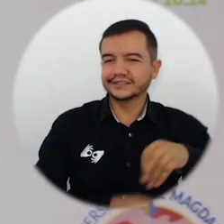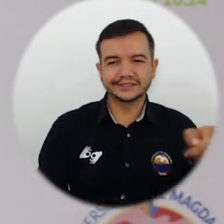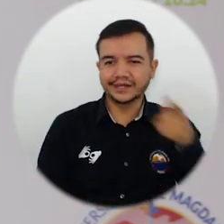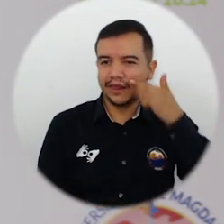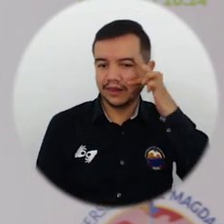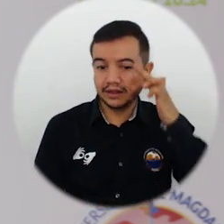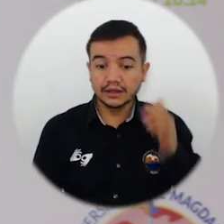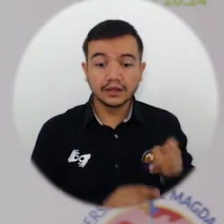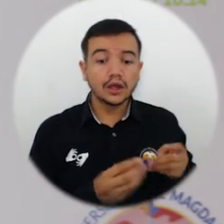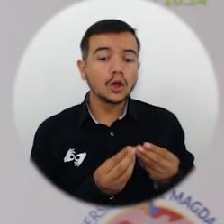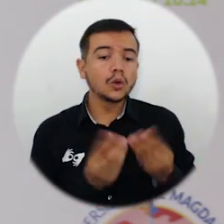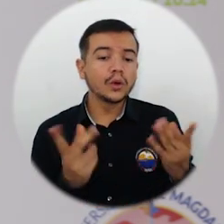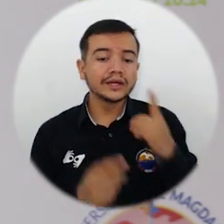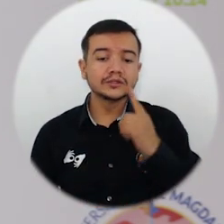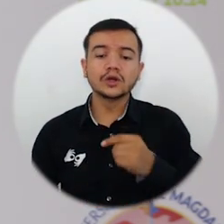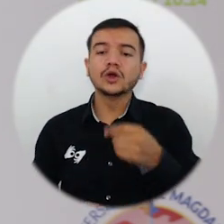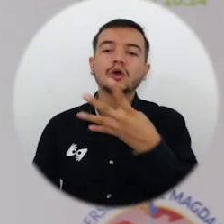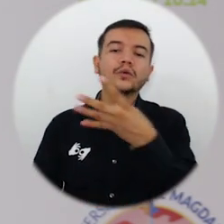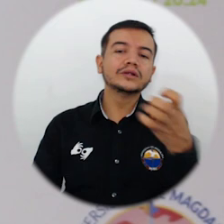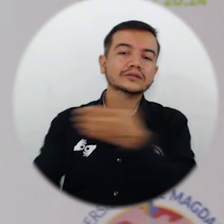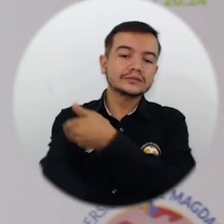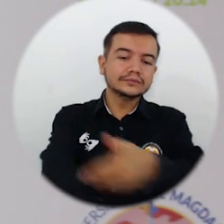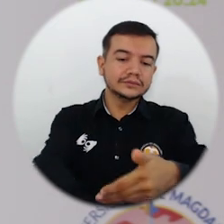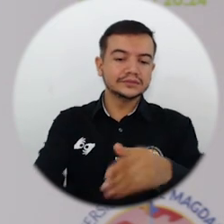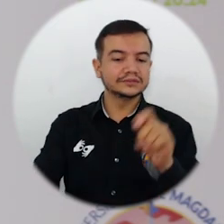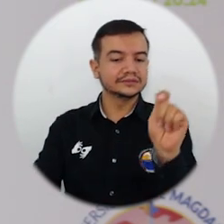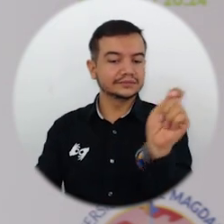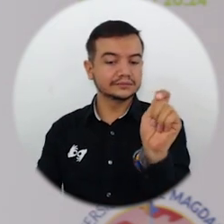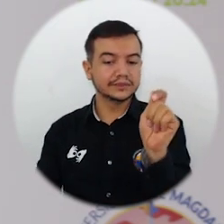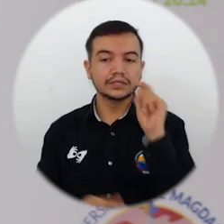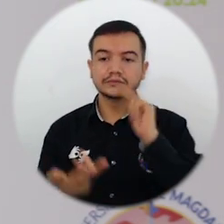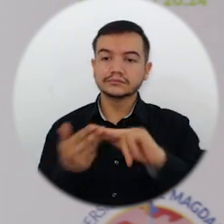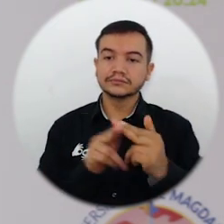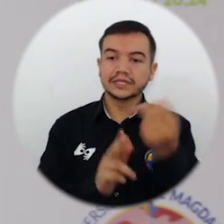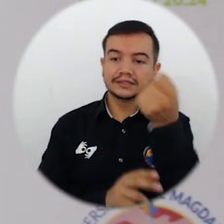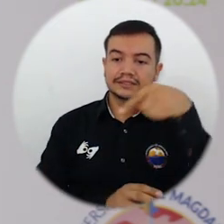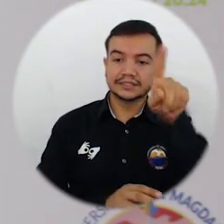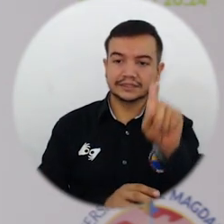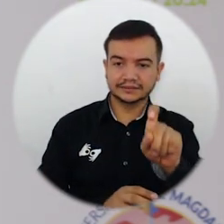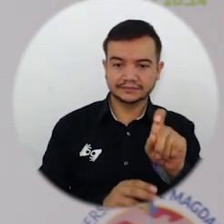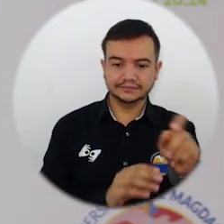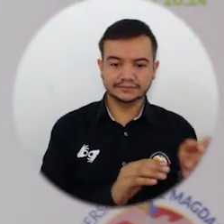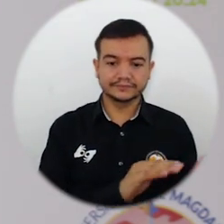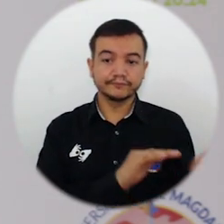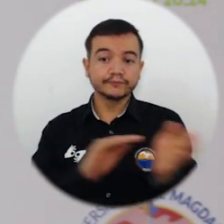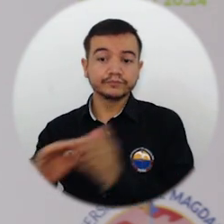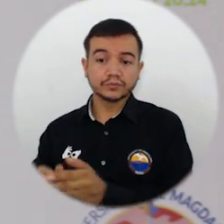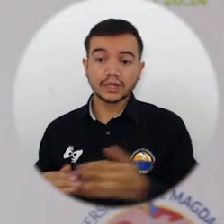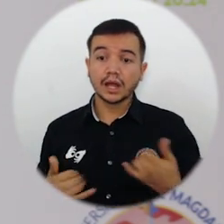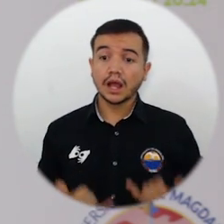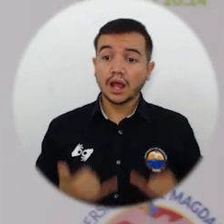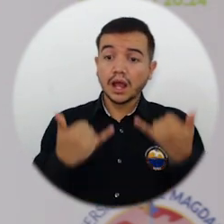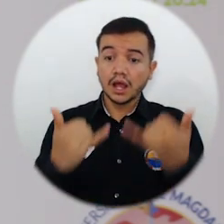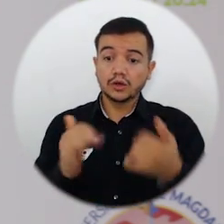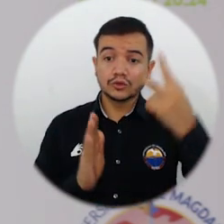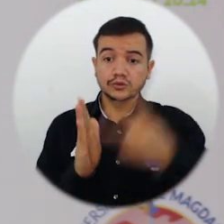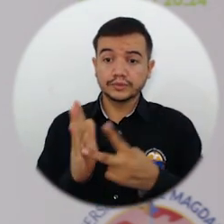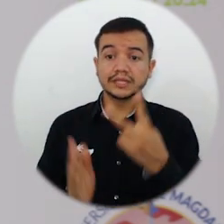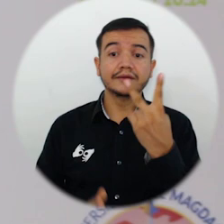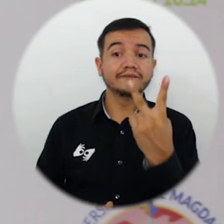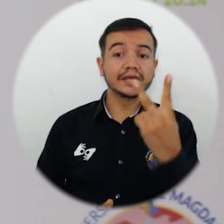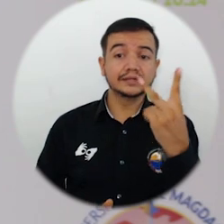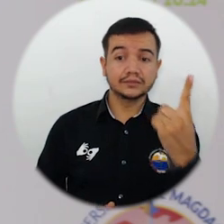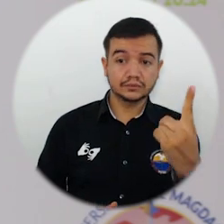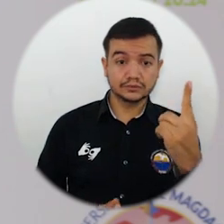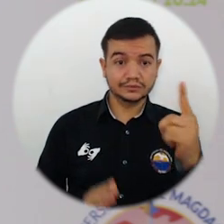Para el 2021-1, el valor total de la matrícula es cerca de 21 mil millones de pesos. Hoy tenemos 18 mil millones